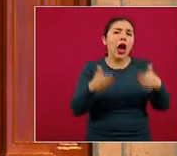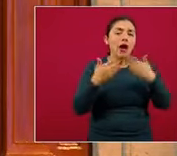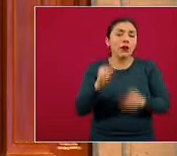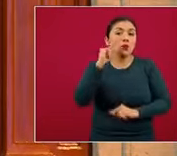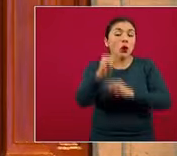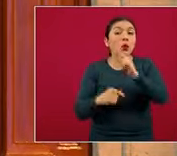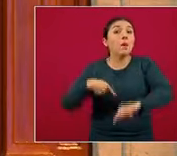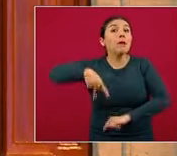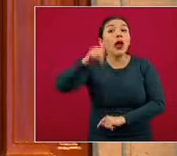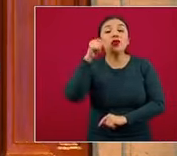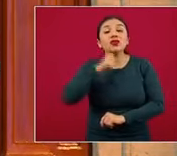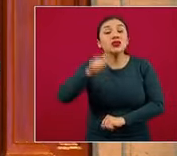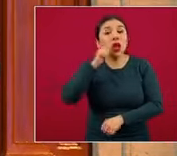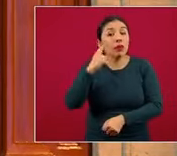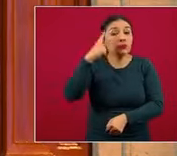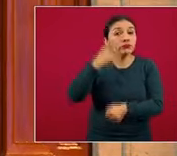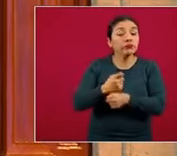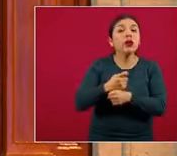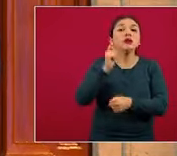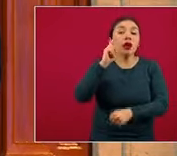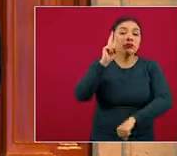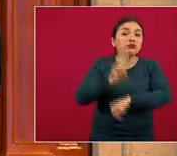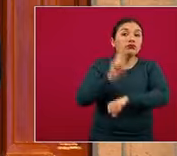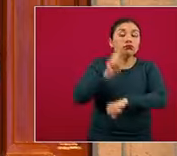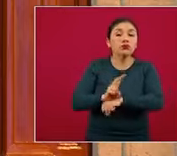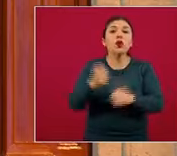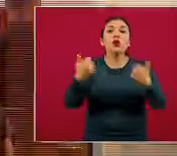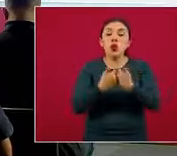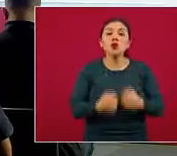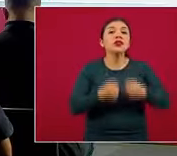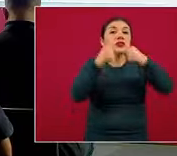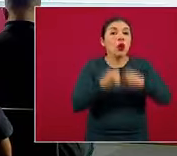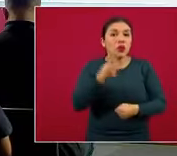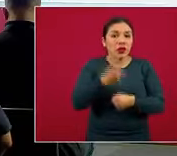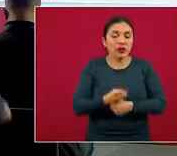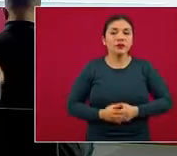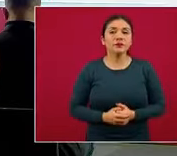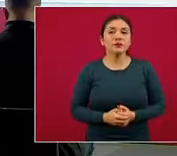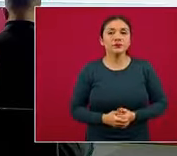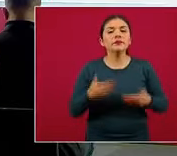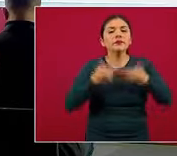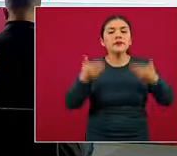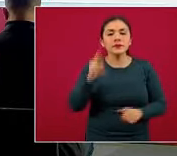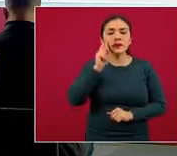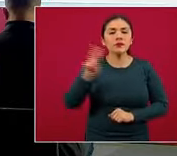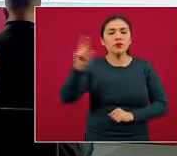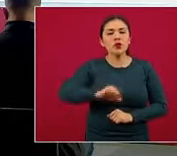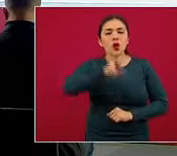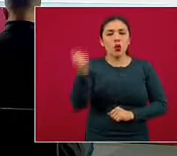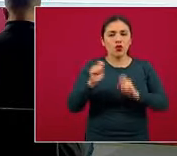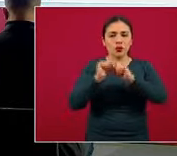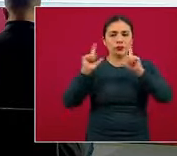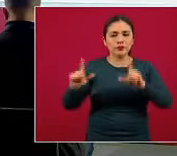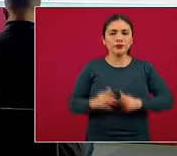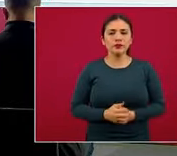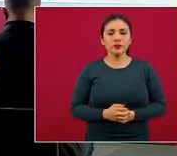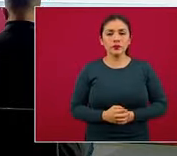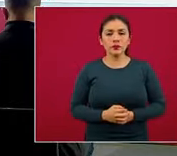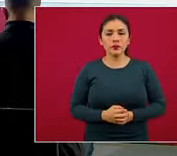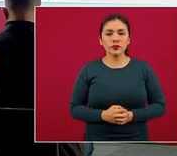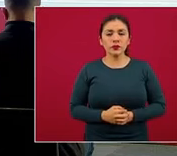pero siempre con las medidas de prevención y de seguridad. Veamos la siguiente diapositiva.